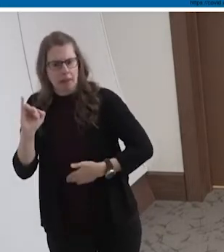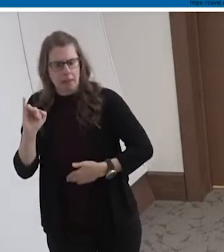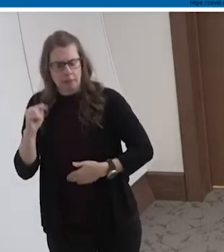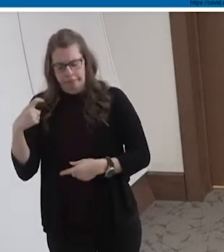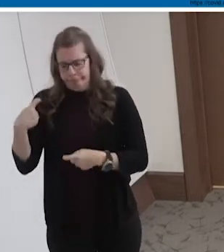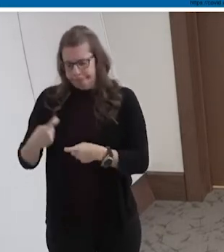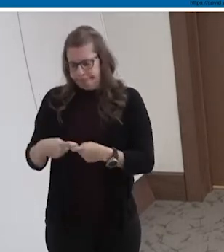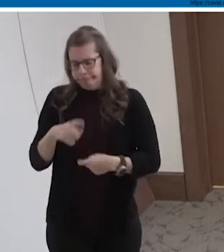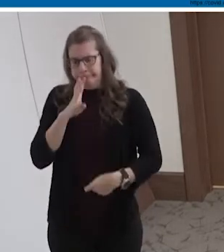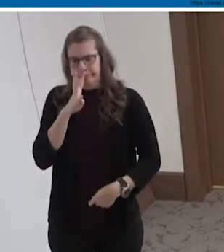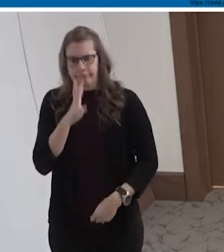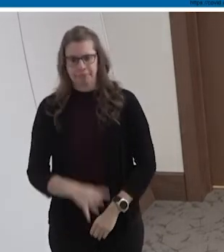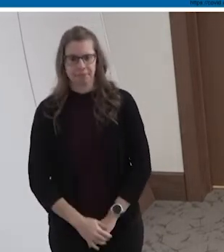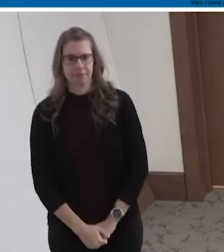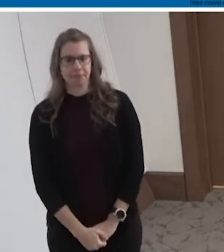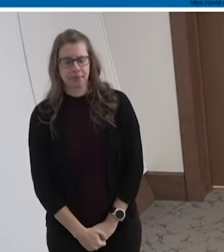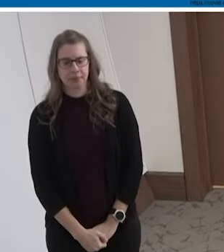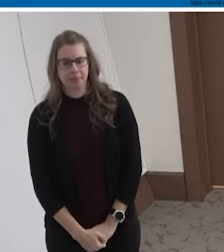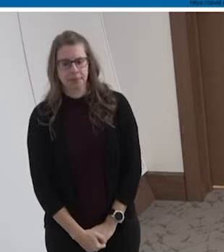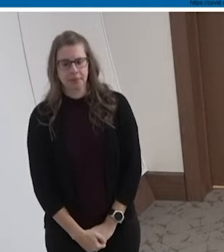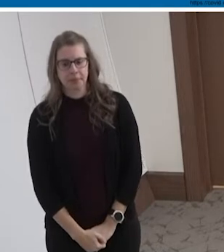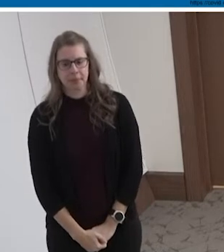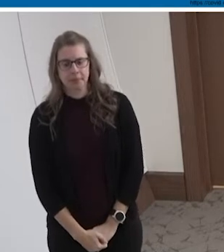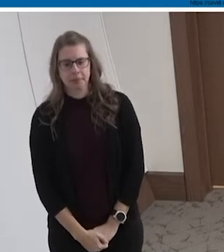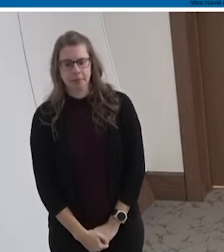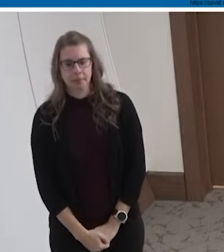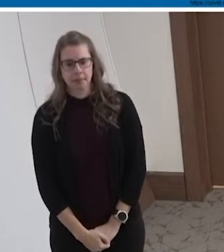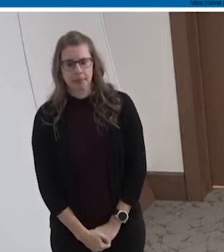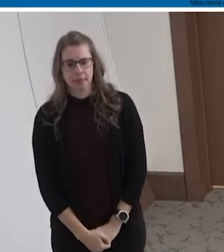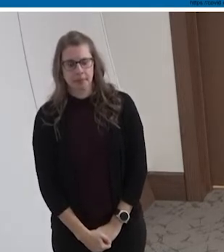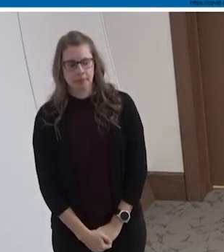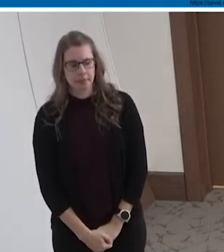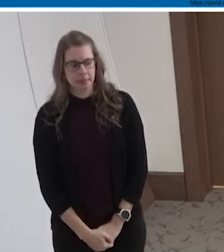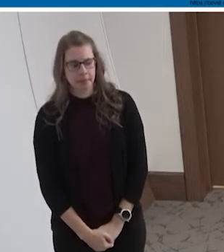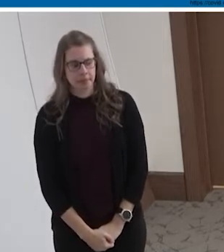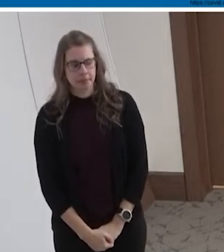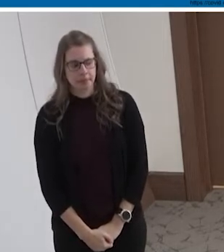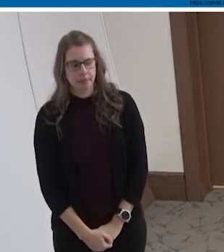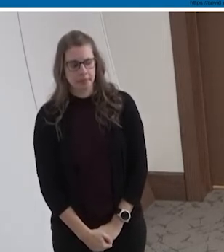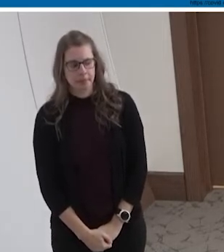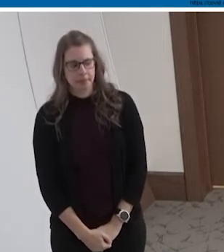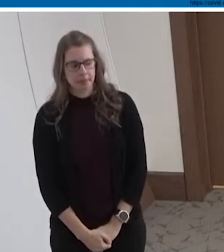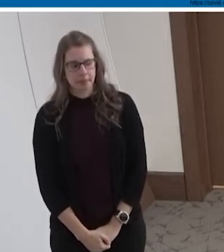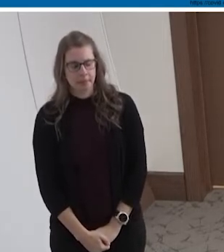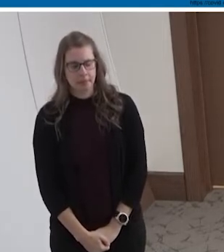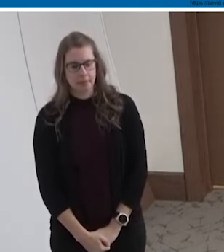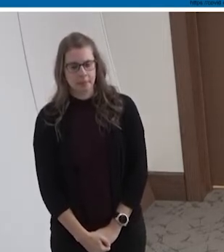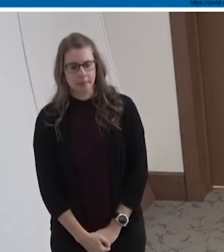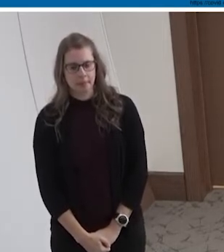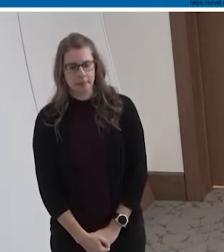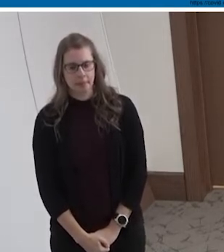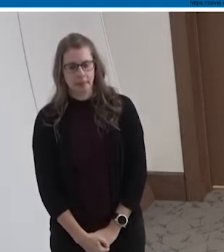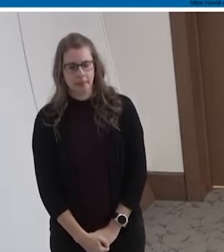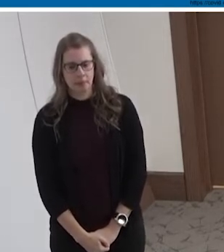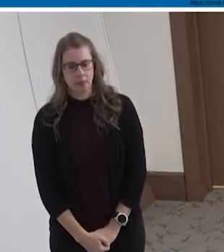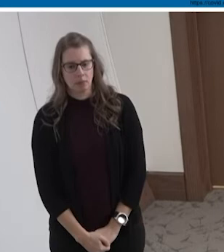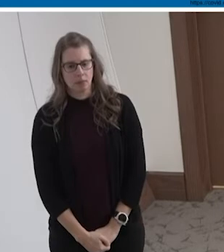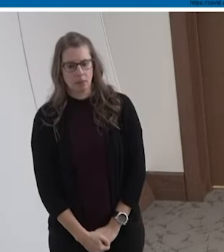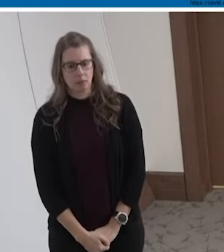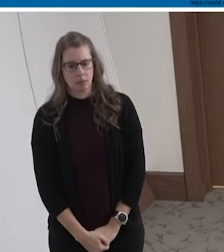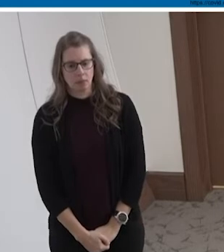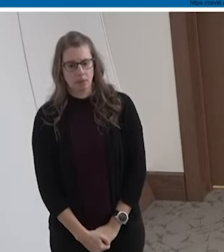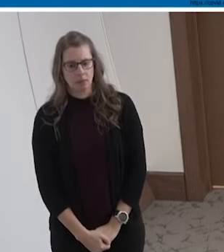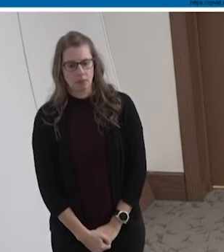invierno negro, y el pasado invierno y la pandemia, eran mayormente los adultos los que se